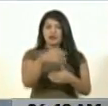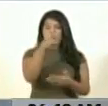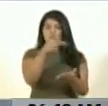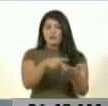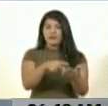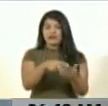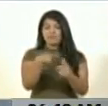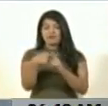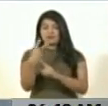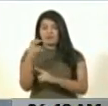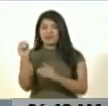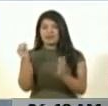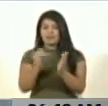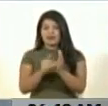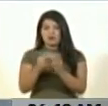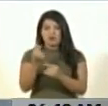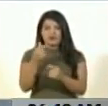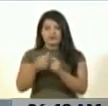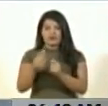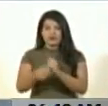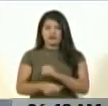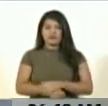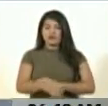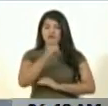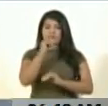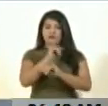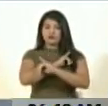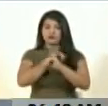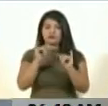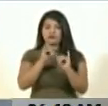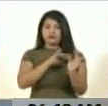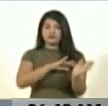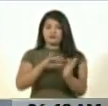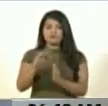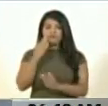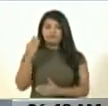y 20.000 bolívares. Con esta información retornamos con ustedes al estudio.